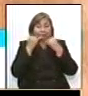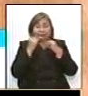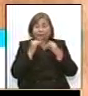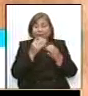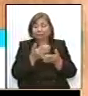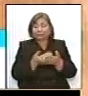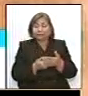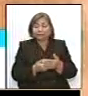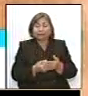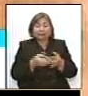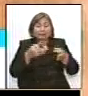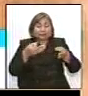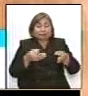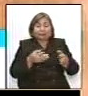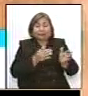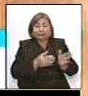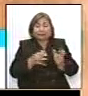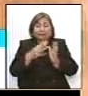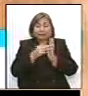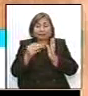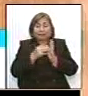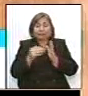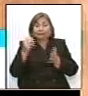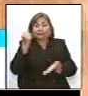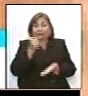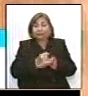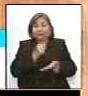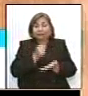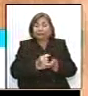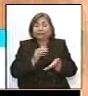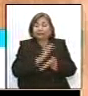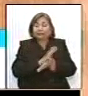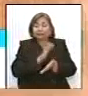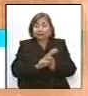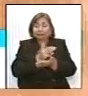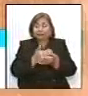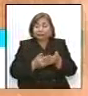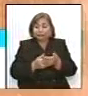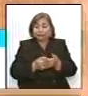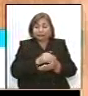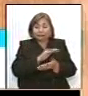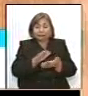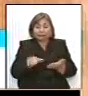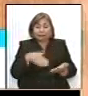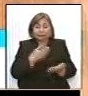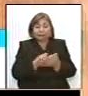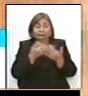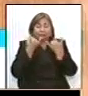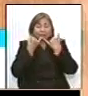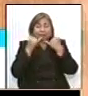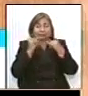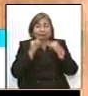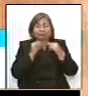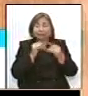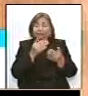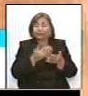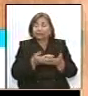representación de manera formal, los pedimos copia fedateada a la administración, se nos entregaron todos los informes de representación